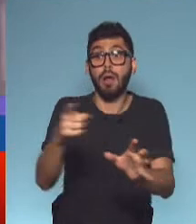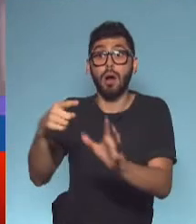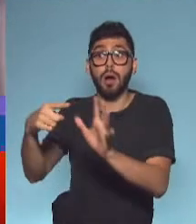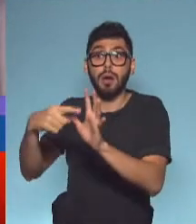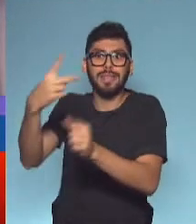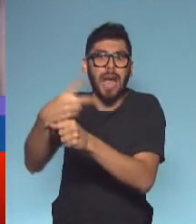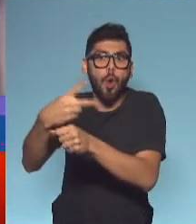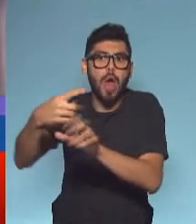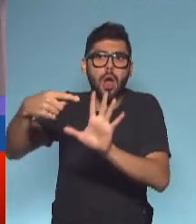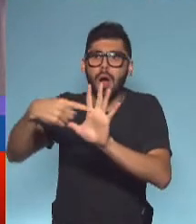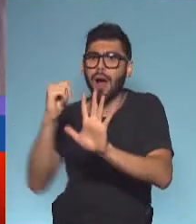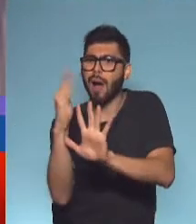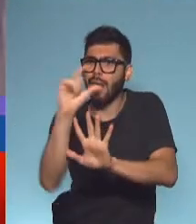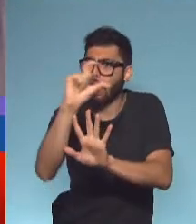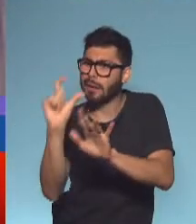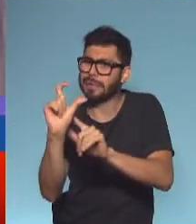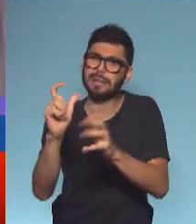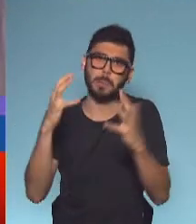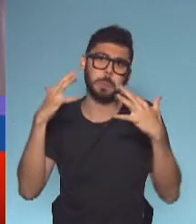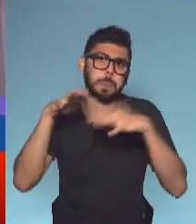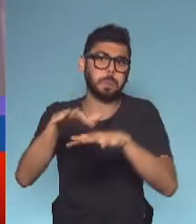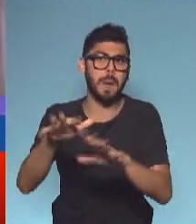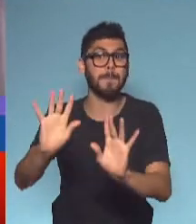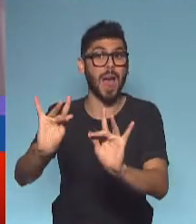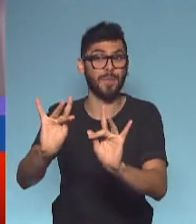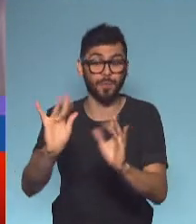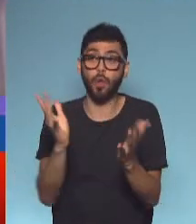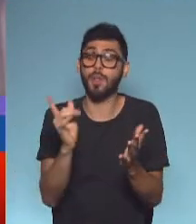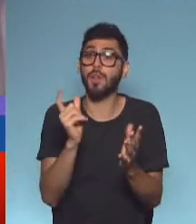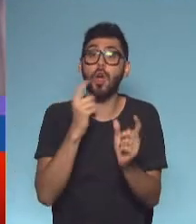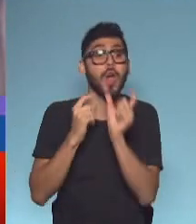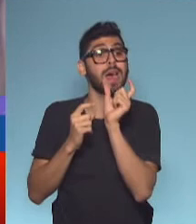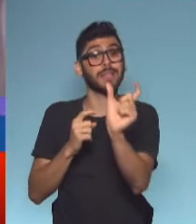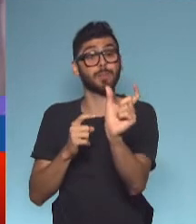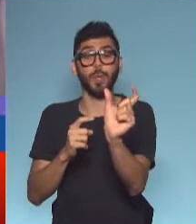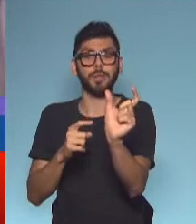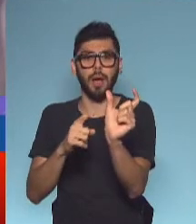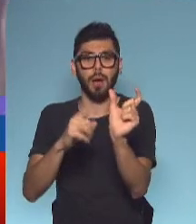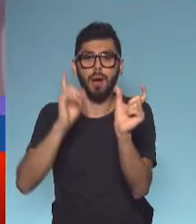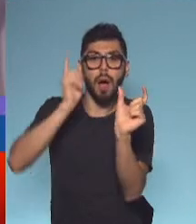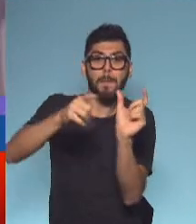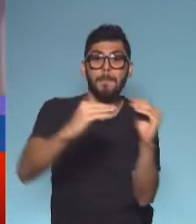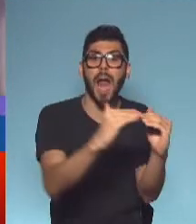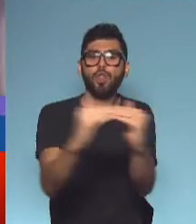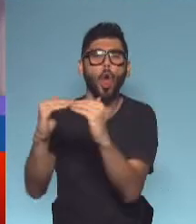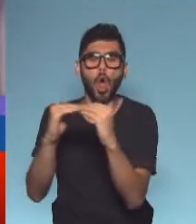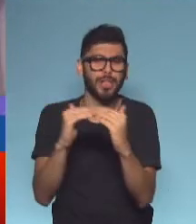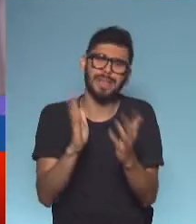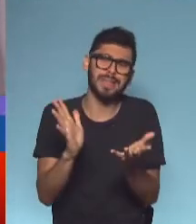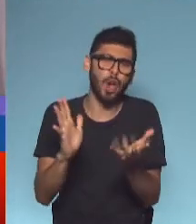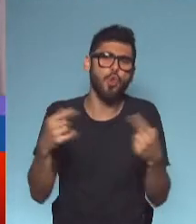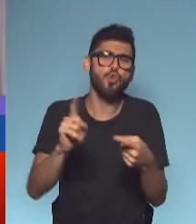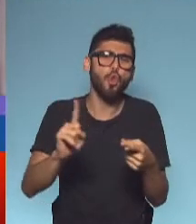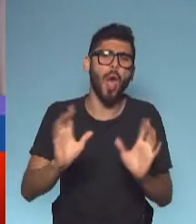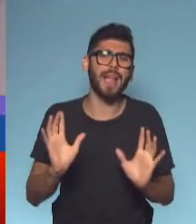dar respuestas homogéneas, en donde creer que para todos los casos en la misma situación, es una equivocación. Parece